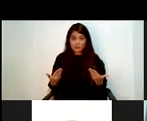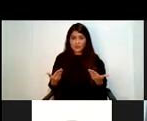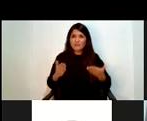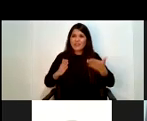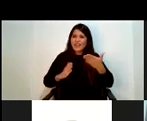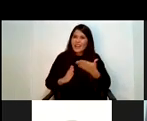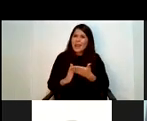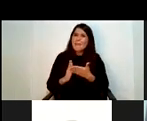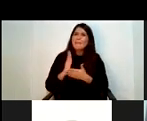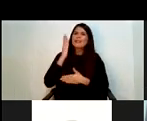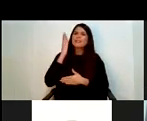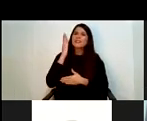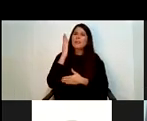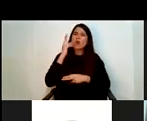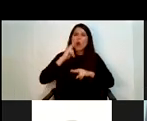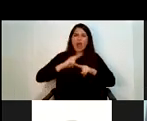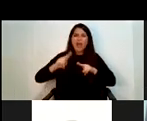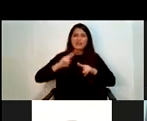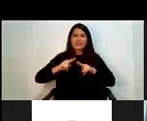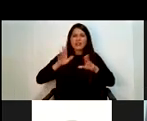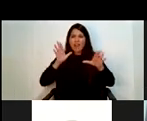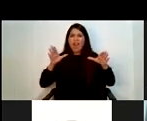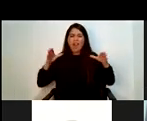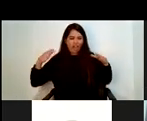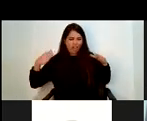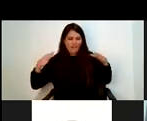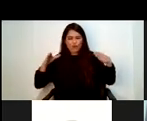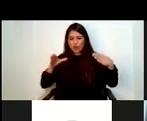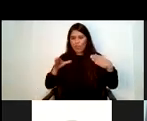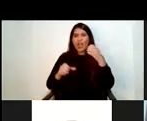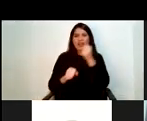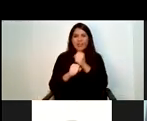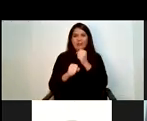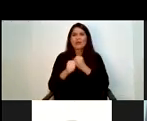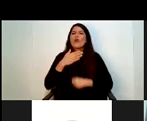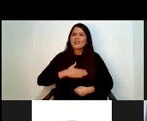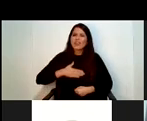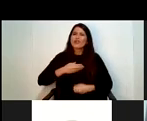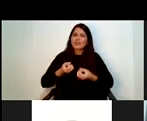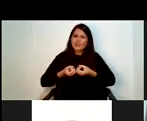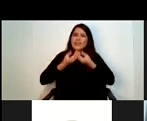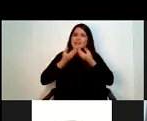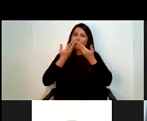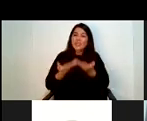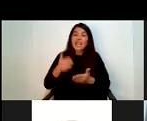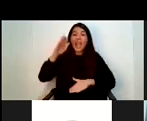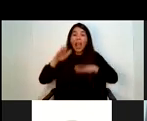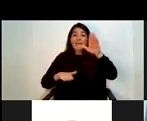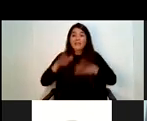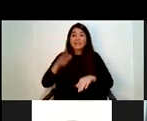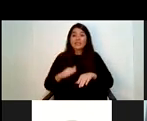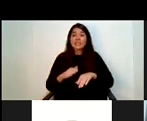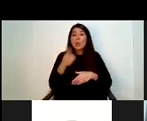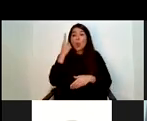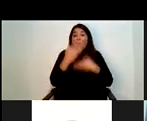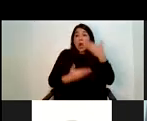empezamos obviamente ahora a hacer el abordaje. Pero eso me gustaría transmitirle, de que a veces una conducta en un momento